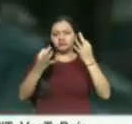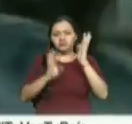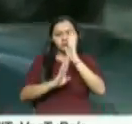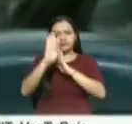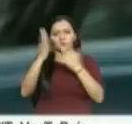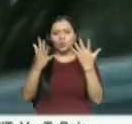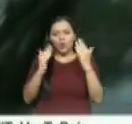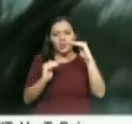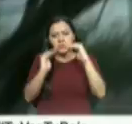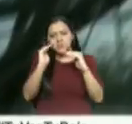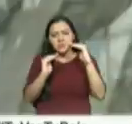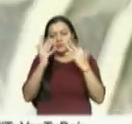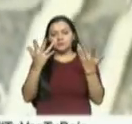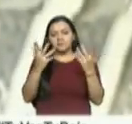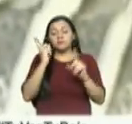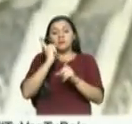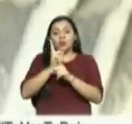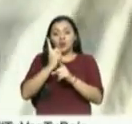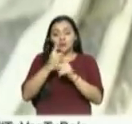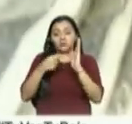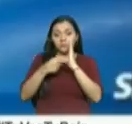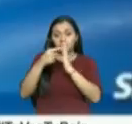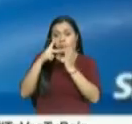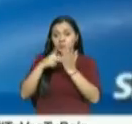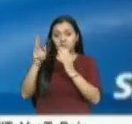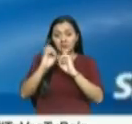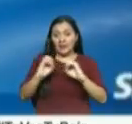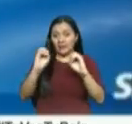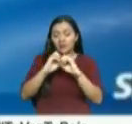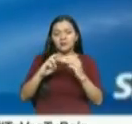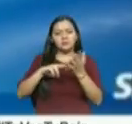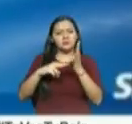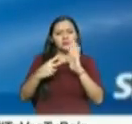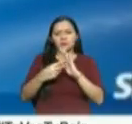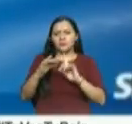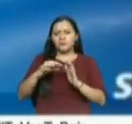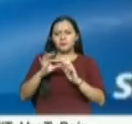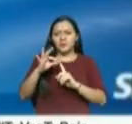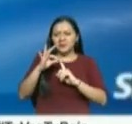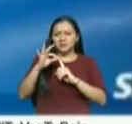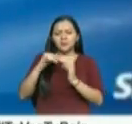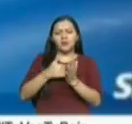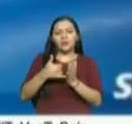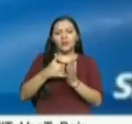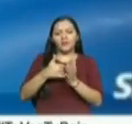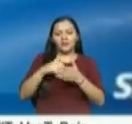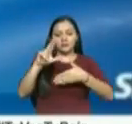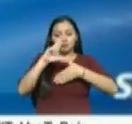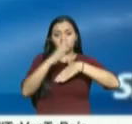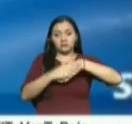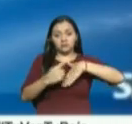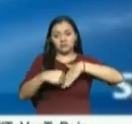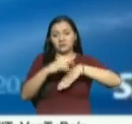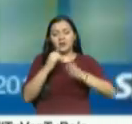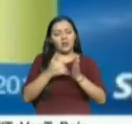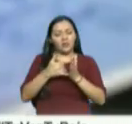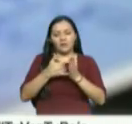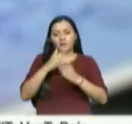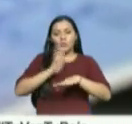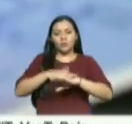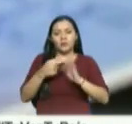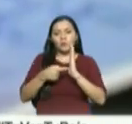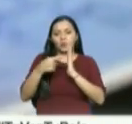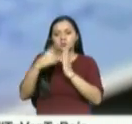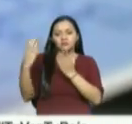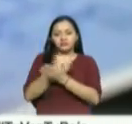región. Por este motivo, la evasión tributaria constituye uno de los principales puntos débiles de las economías de América Latina.